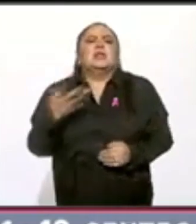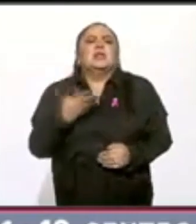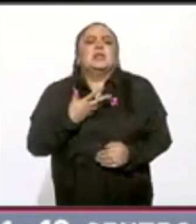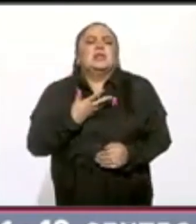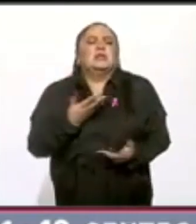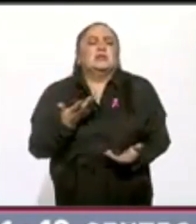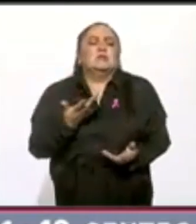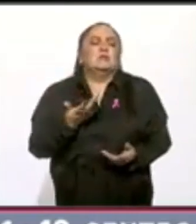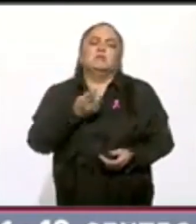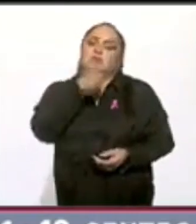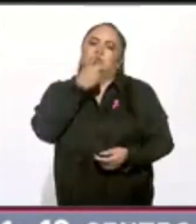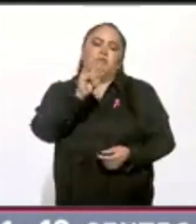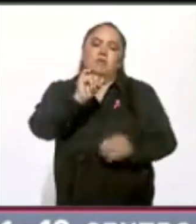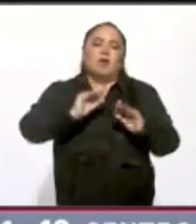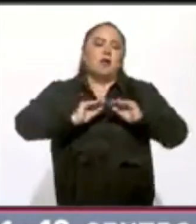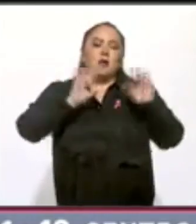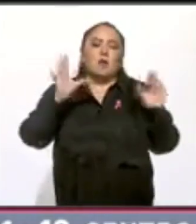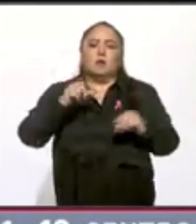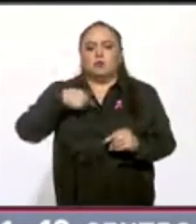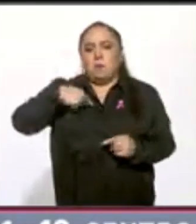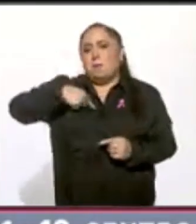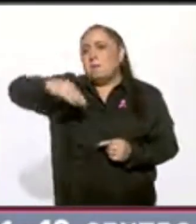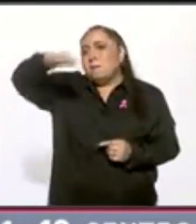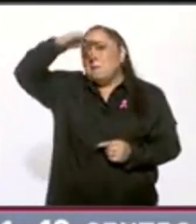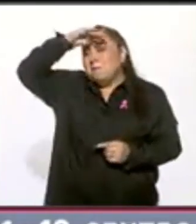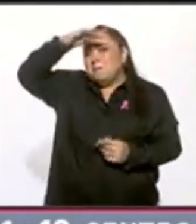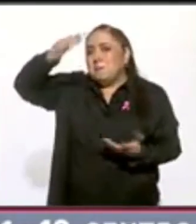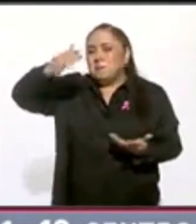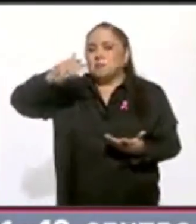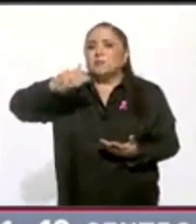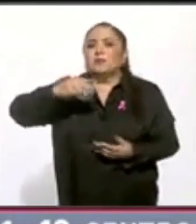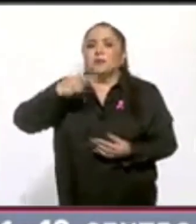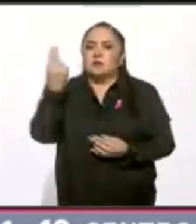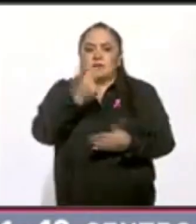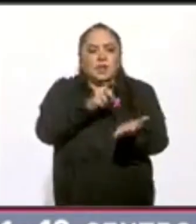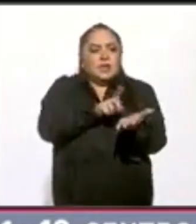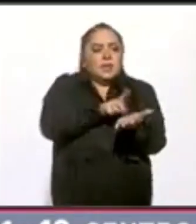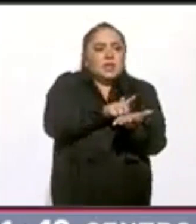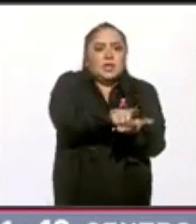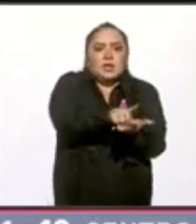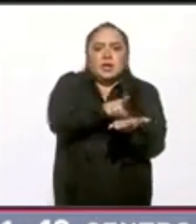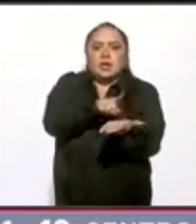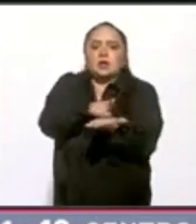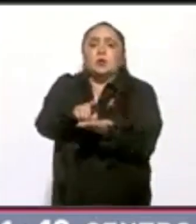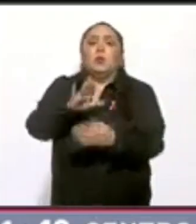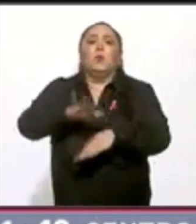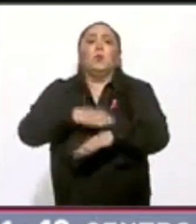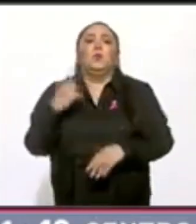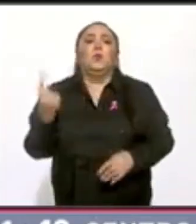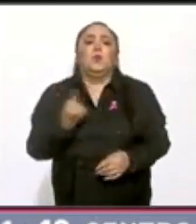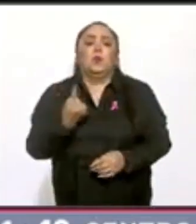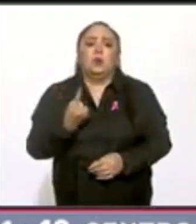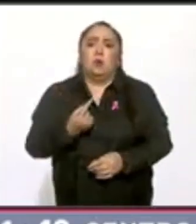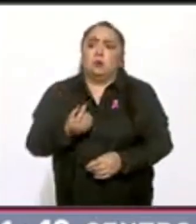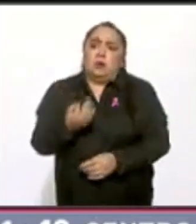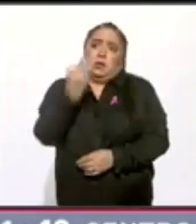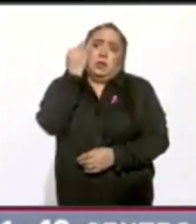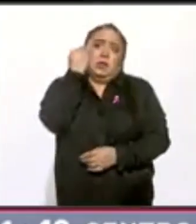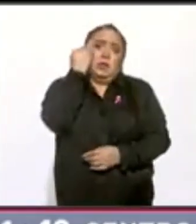ocurra? Pues evidentemente, desde mi punto de vista, generar derechos, porque durante todo el